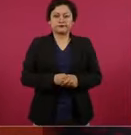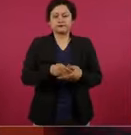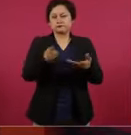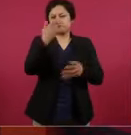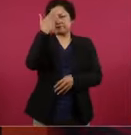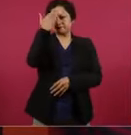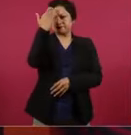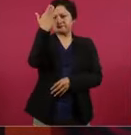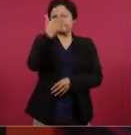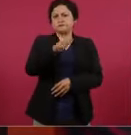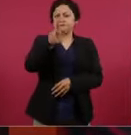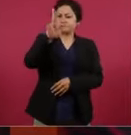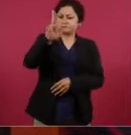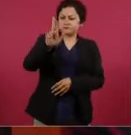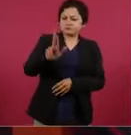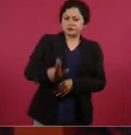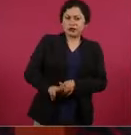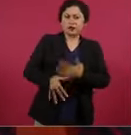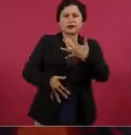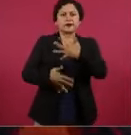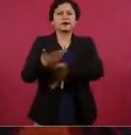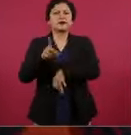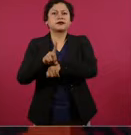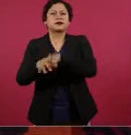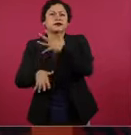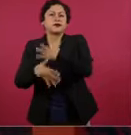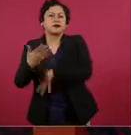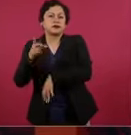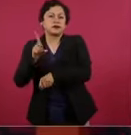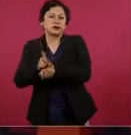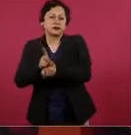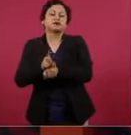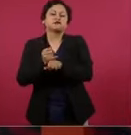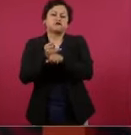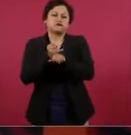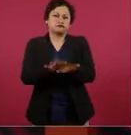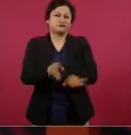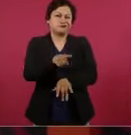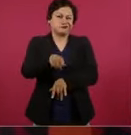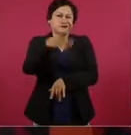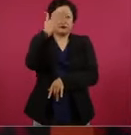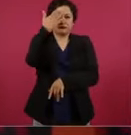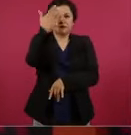martes cada 15 días. Ustedes saben que estamos